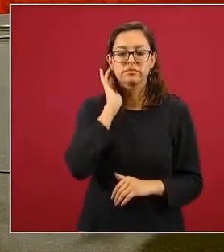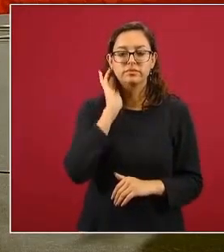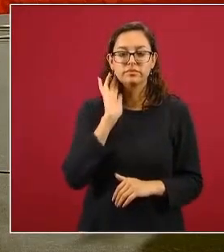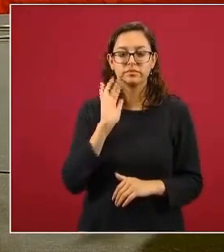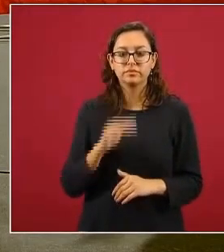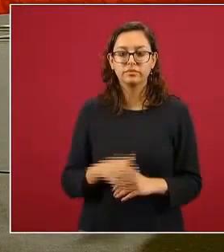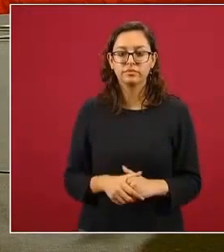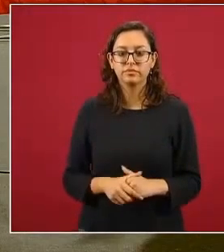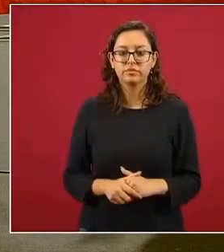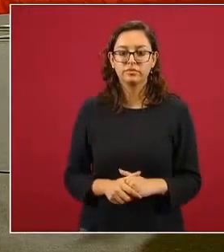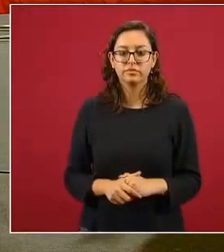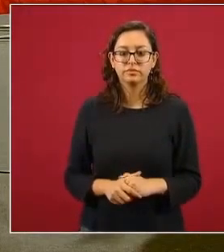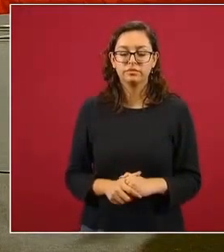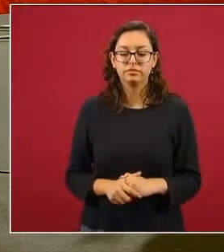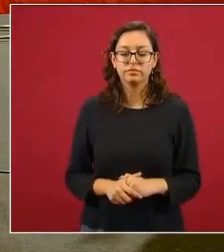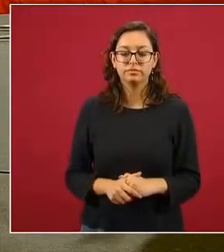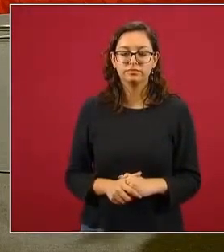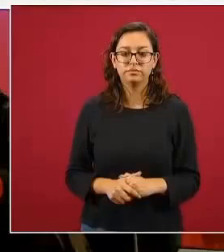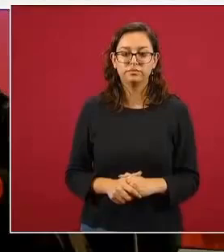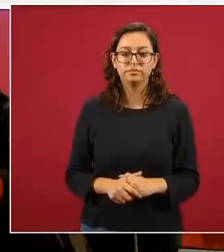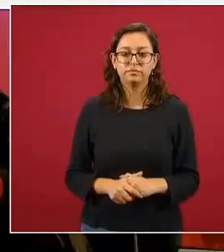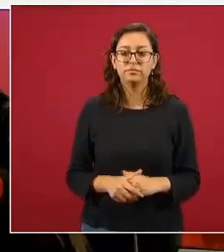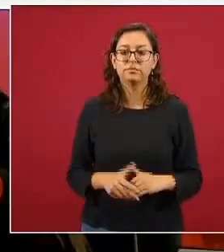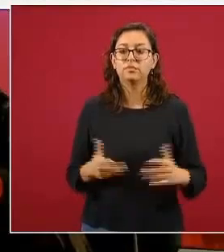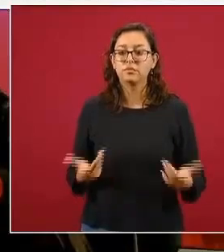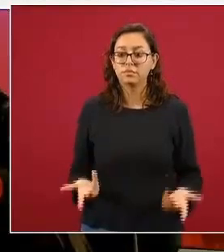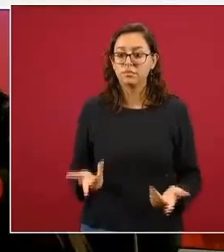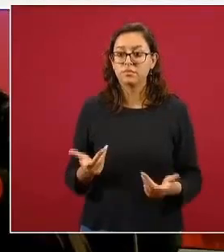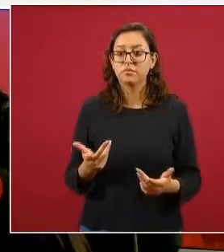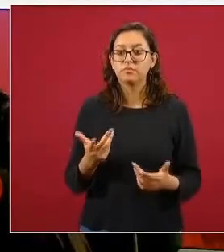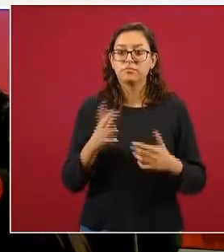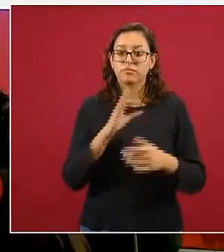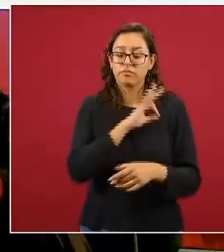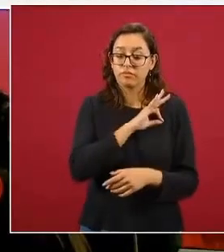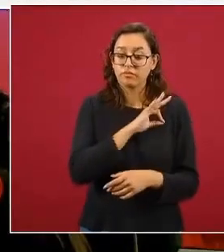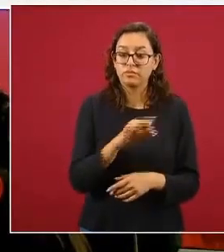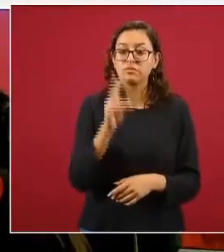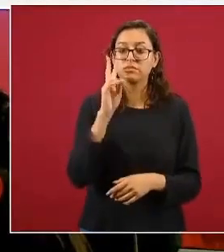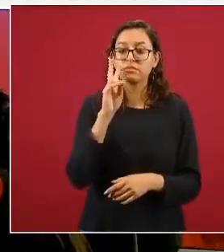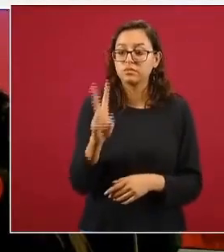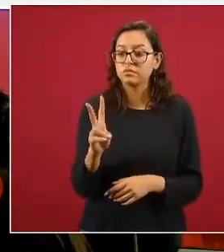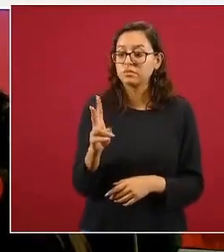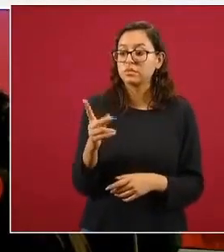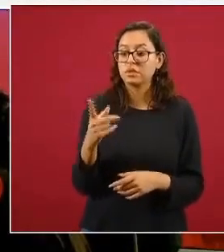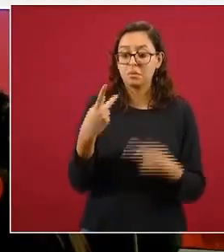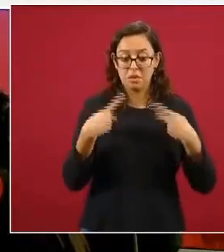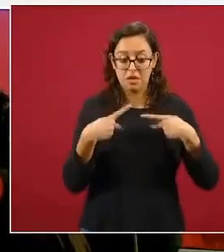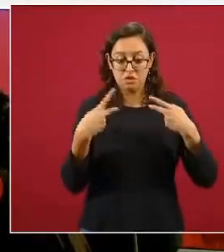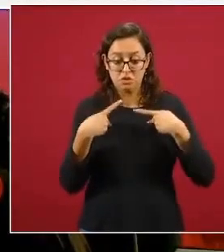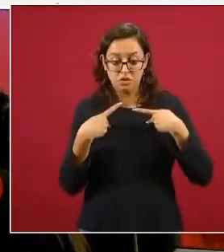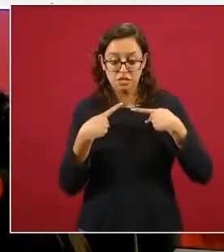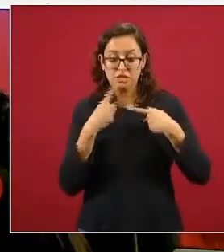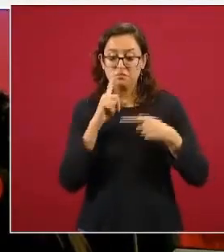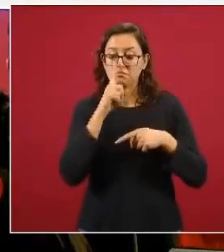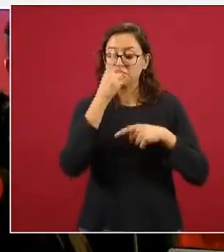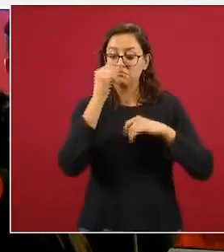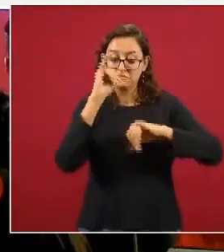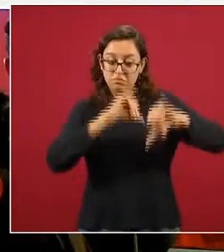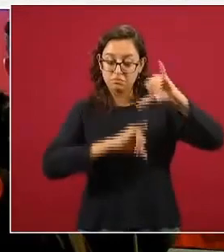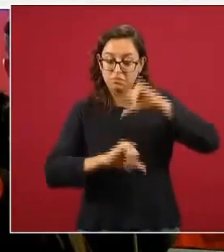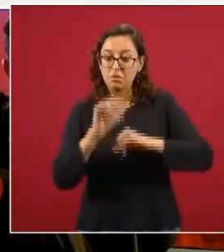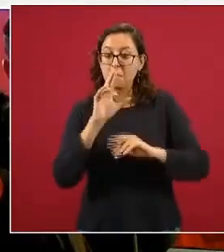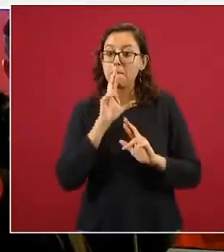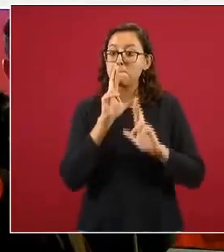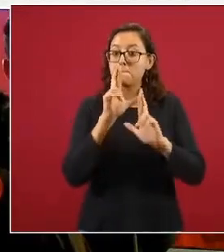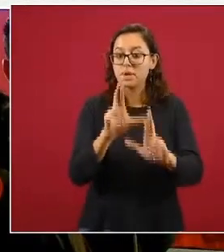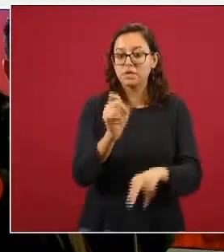si es tan amable. Aquí incluimos los casos estimados, son aquellas personas que aún no tienen el resultado del laboratorio, pero